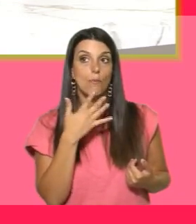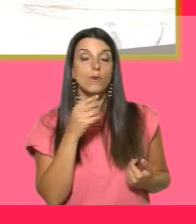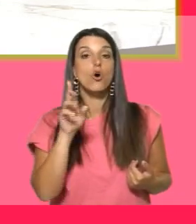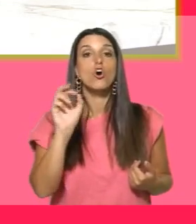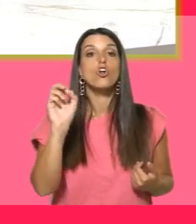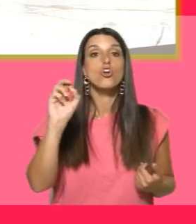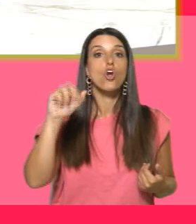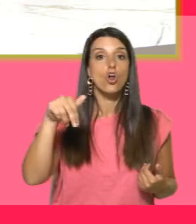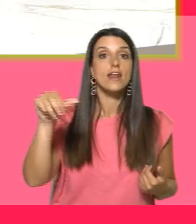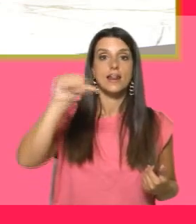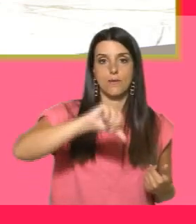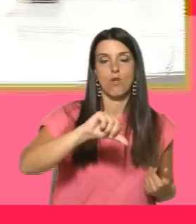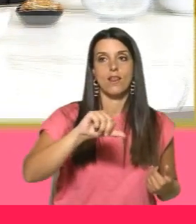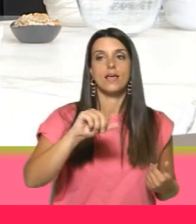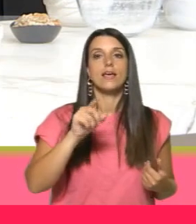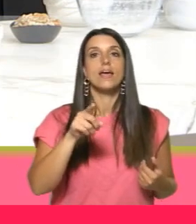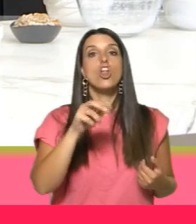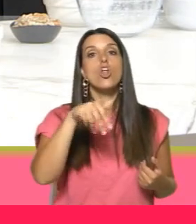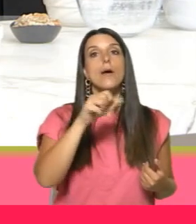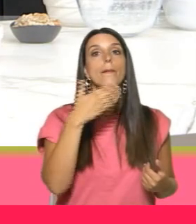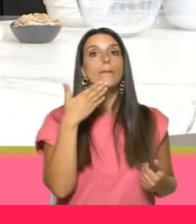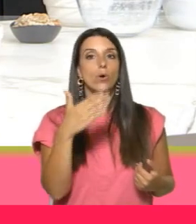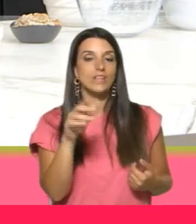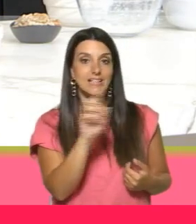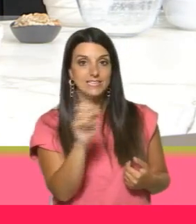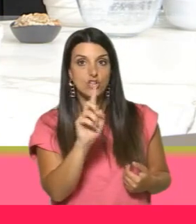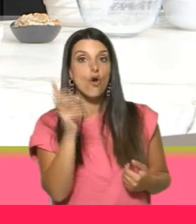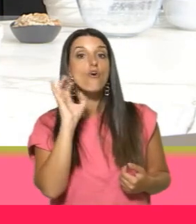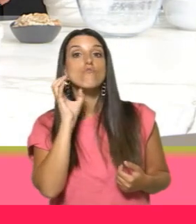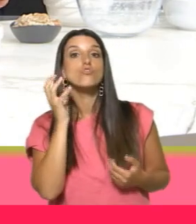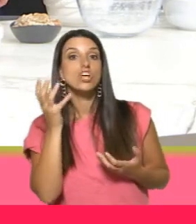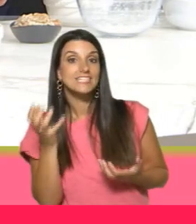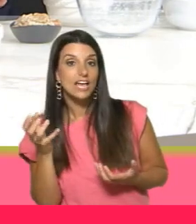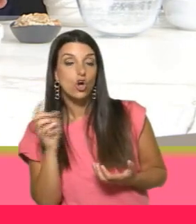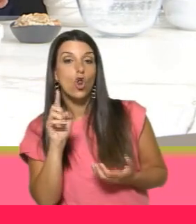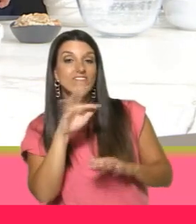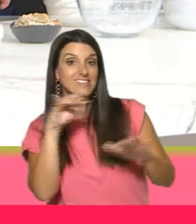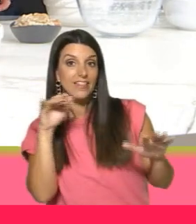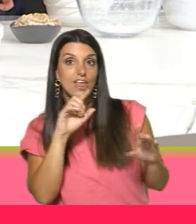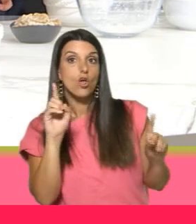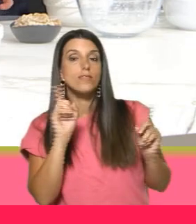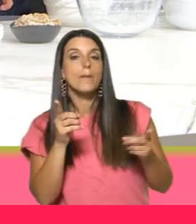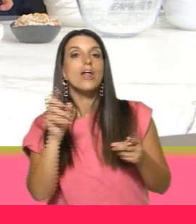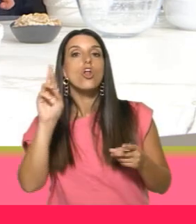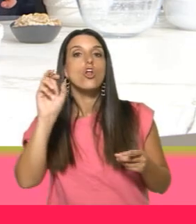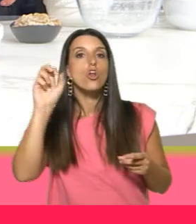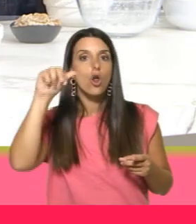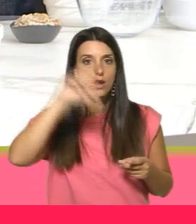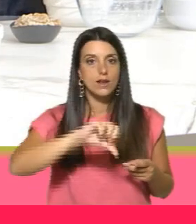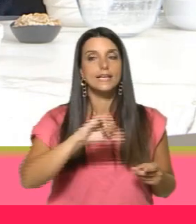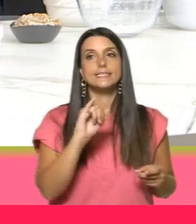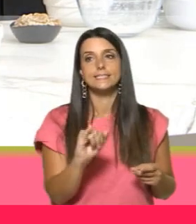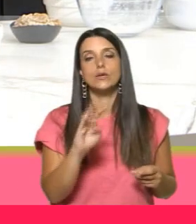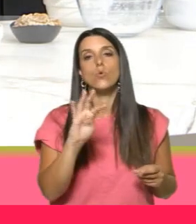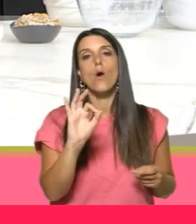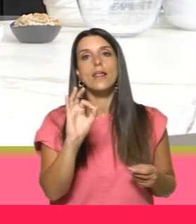también porque en realidad le da humedad. Bien, si no le ponemos los frutos secos, las frutas abrillantadas, bien. Le ponemos también ron. Nos le ponemos ron unos 40 mililitros.